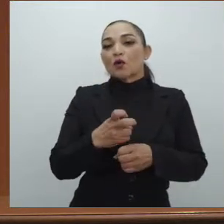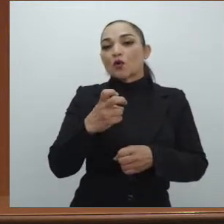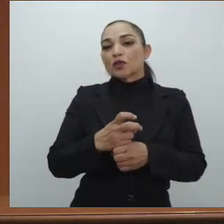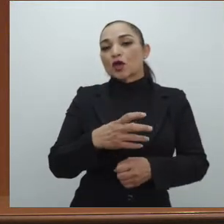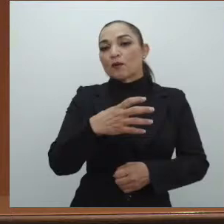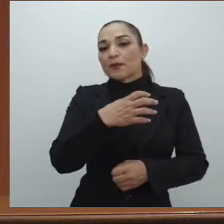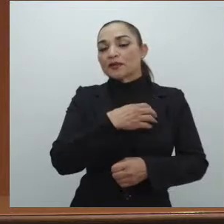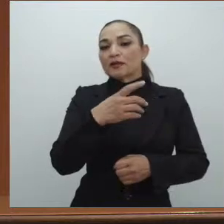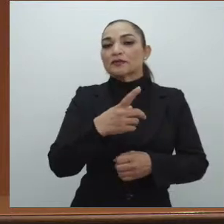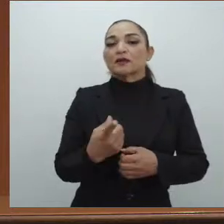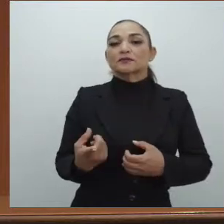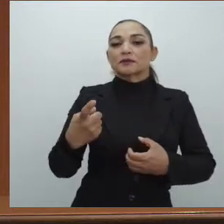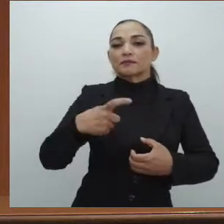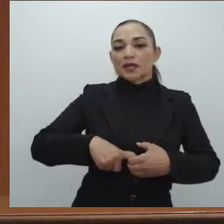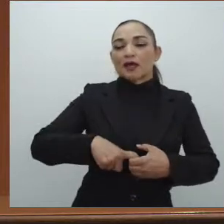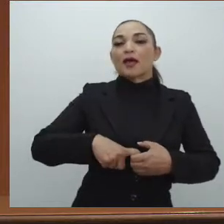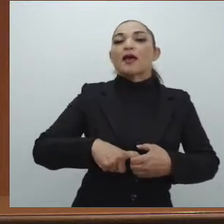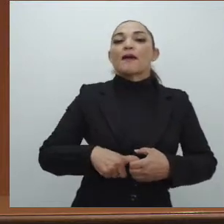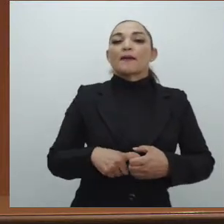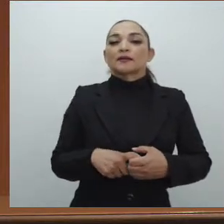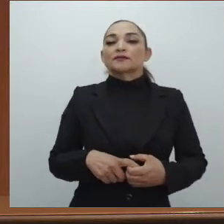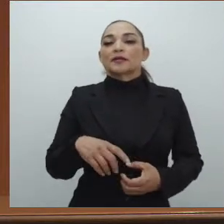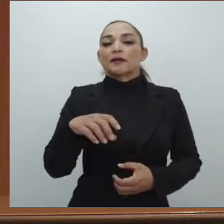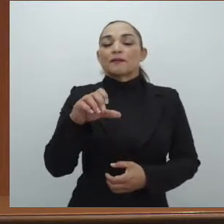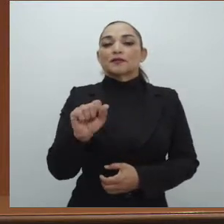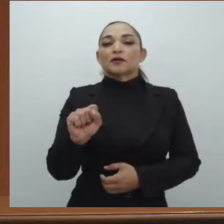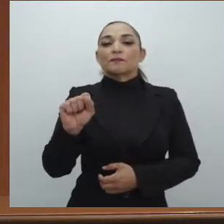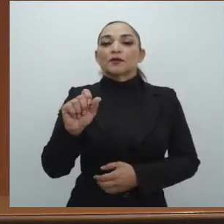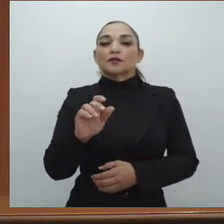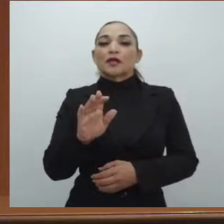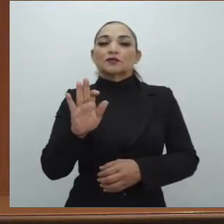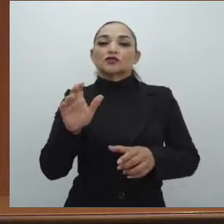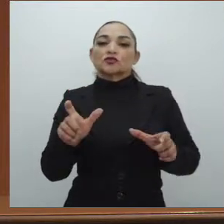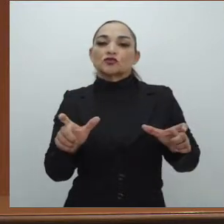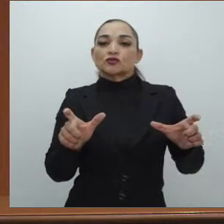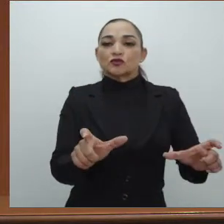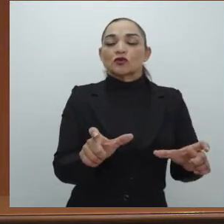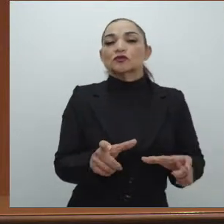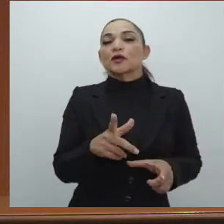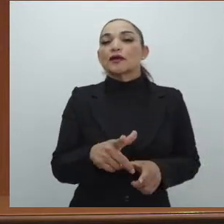Dirección de Servicios de Protección de la Secretaría de Seguridad Pública, importe